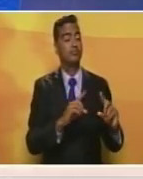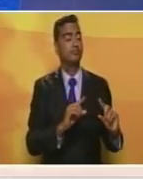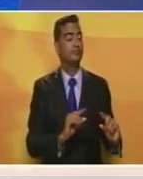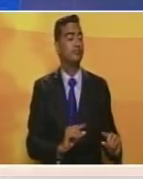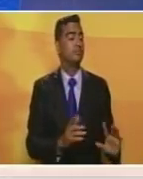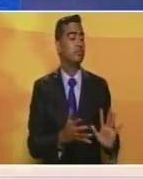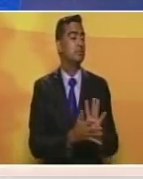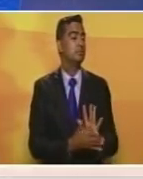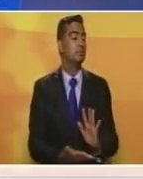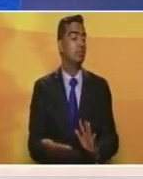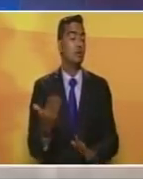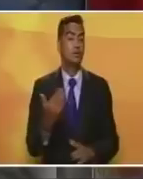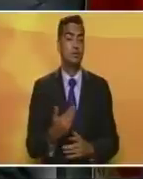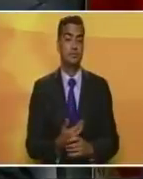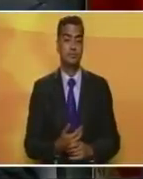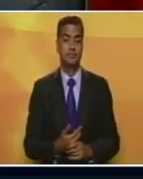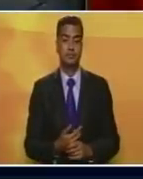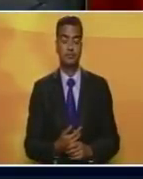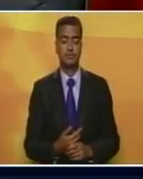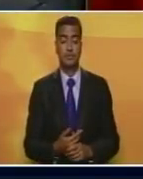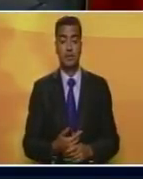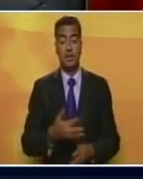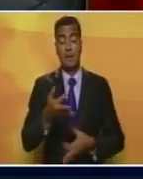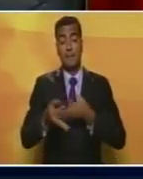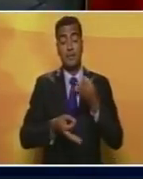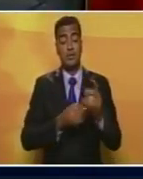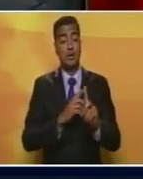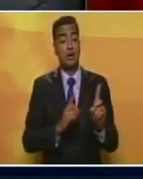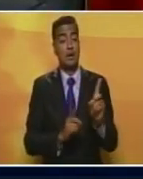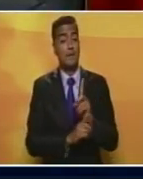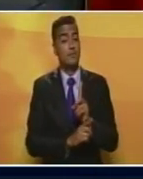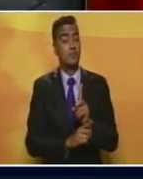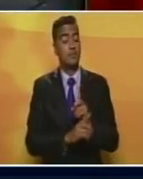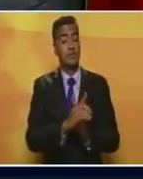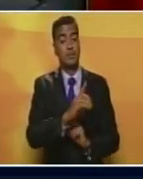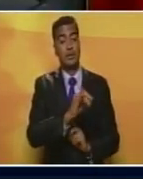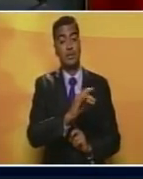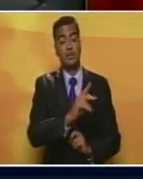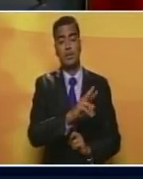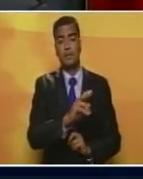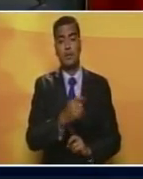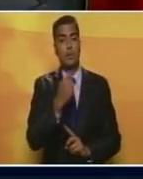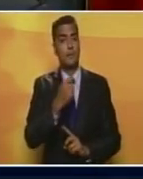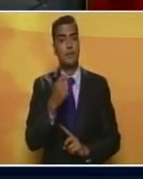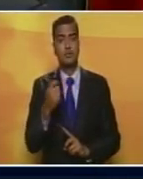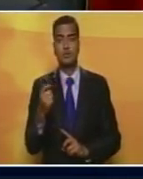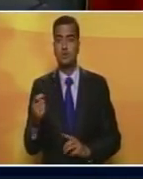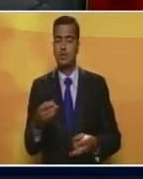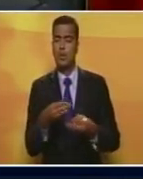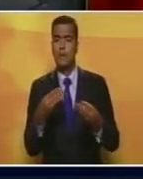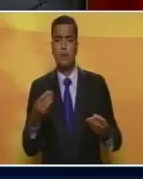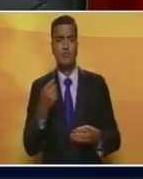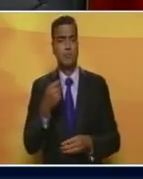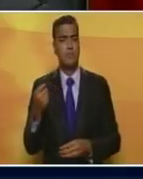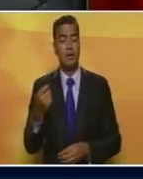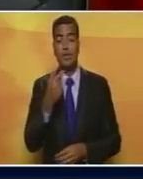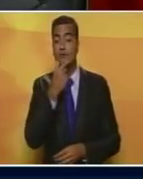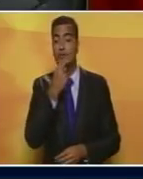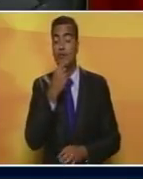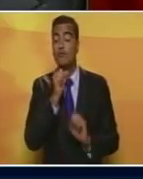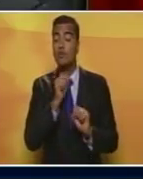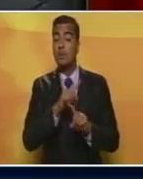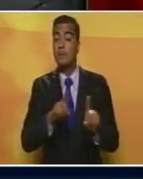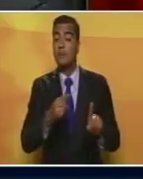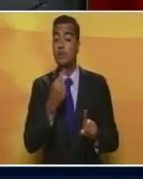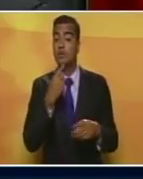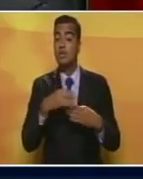El economista y diputado a la Asamblea Nacional José Guerra considera que el anuncio del Banco Central de Venezuela de derogar la tasa de cambio de